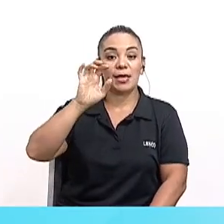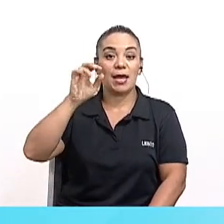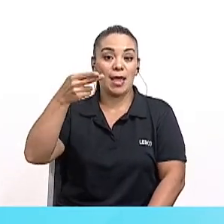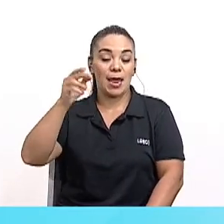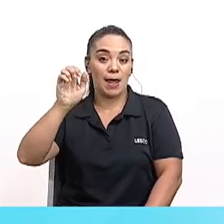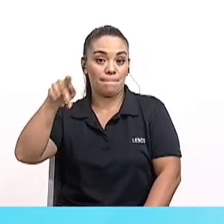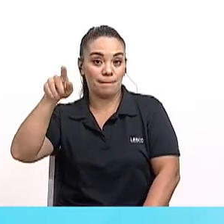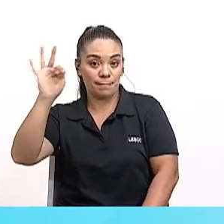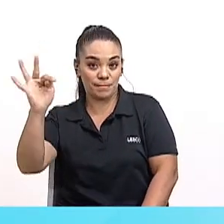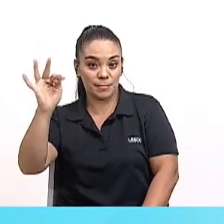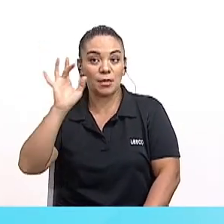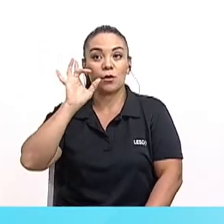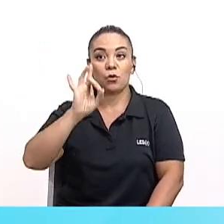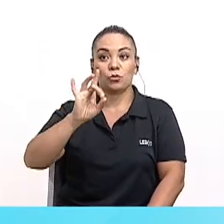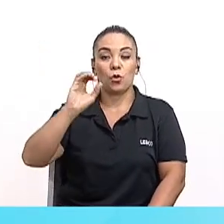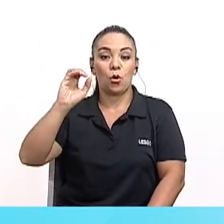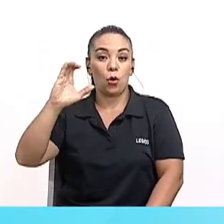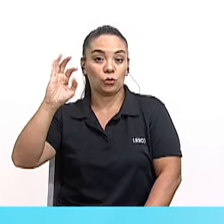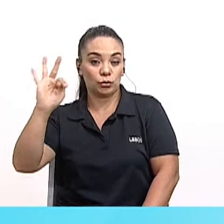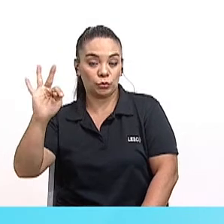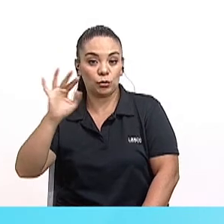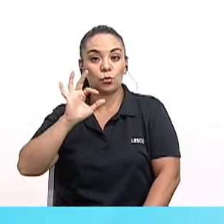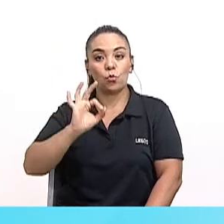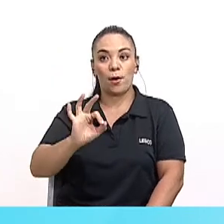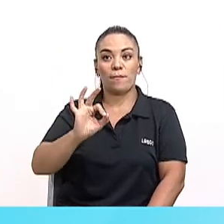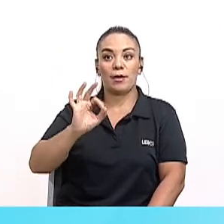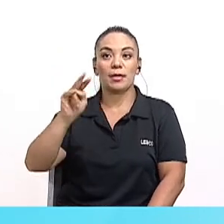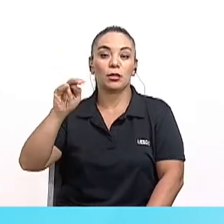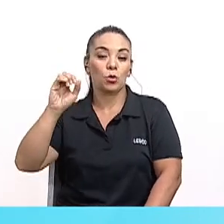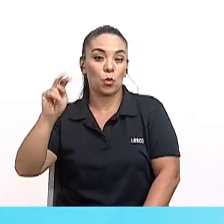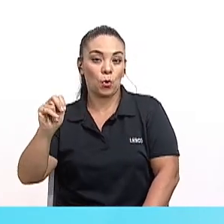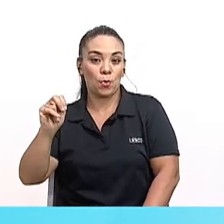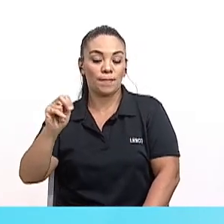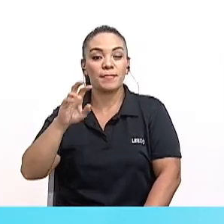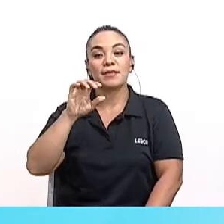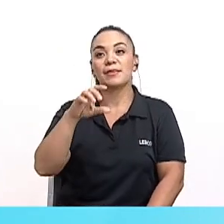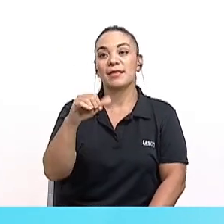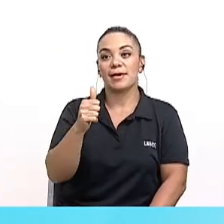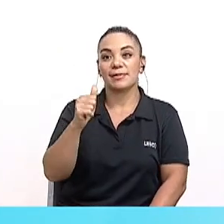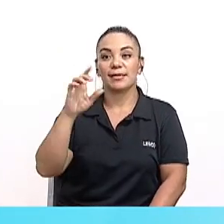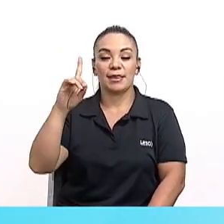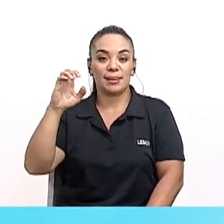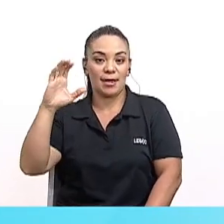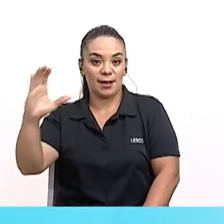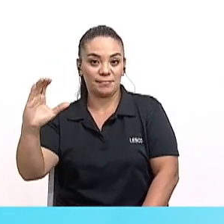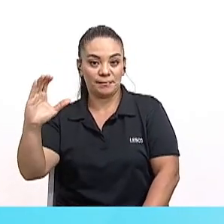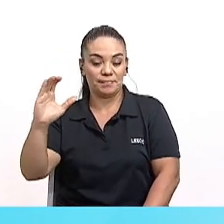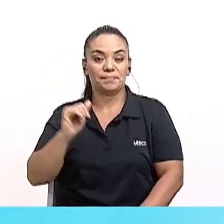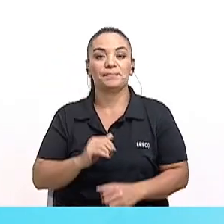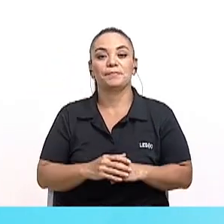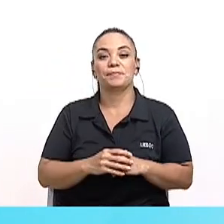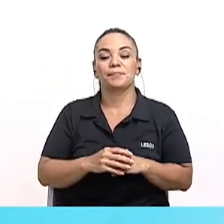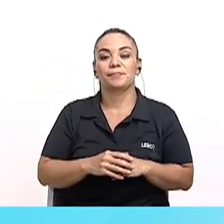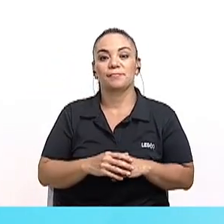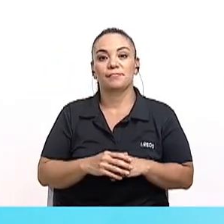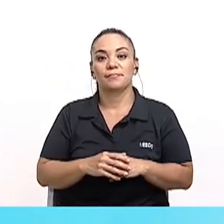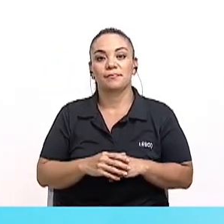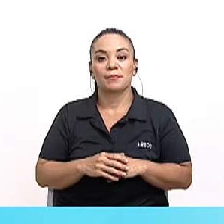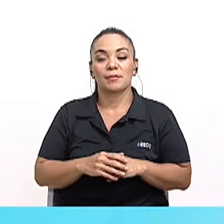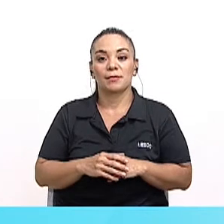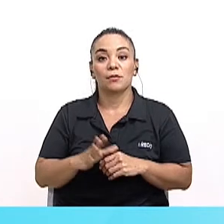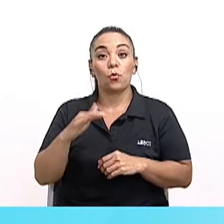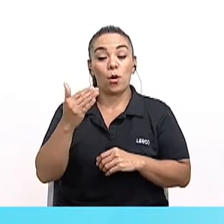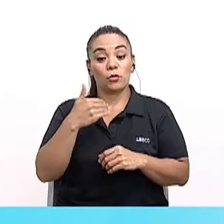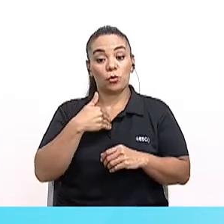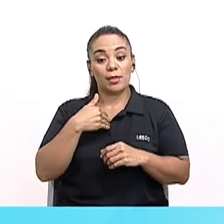ept, 8 oct, 9 non y 10 deca. Entonces, cuando tenga un compuesto